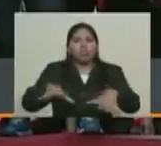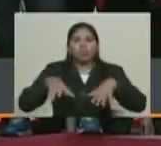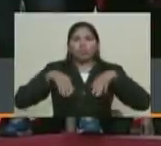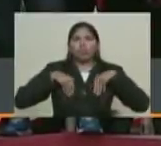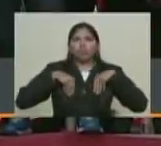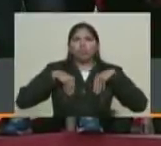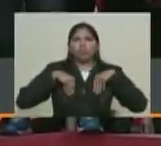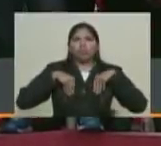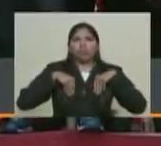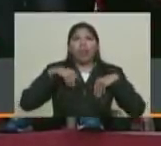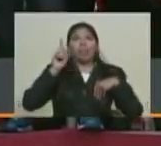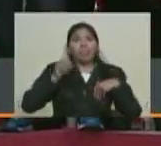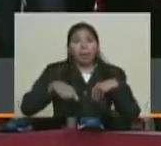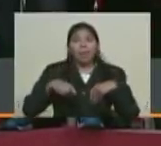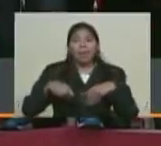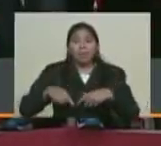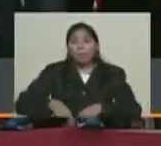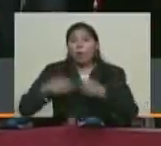sabotaje electoral.